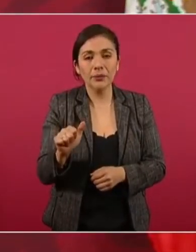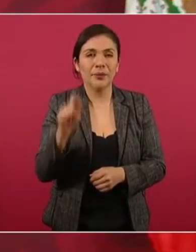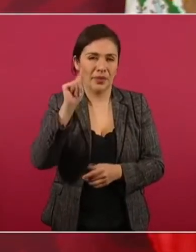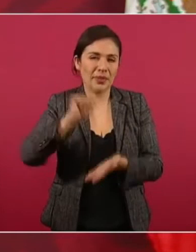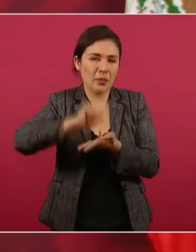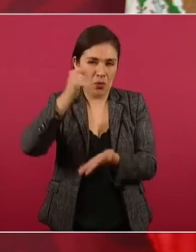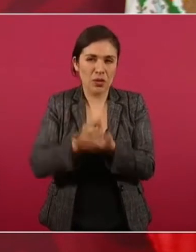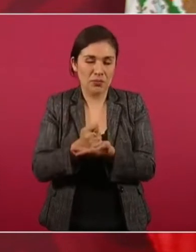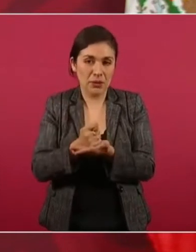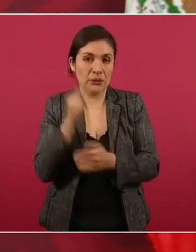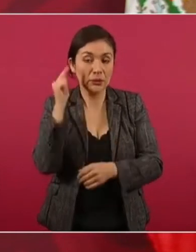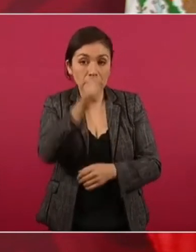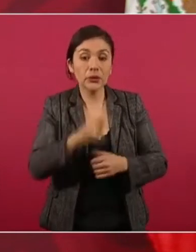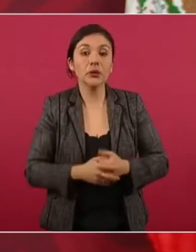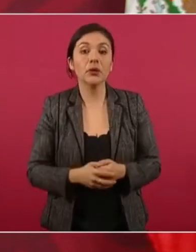Tamaulipas.